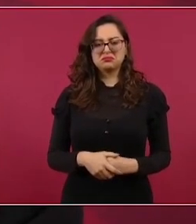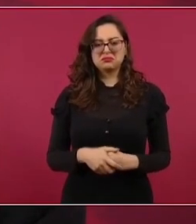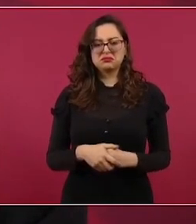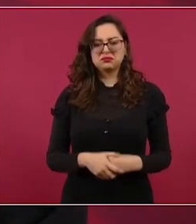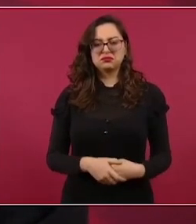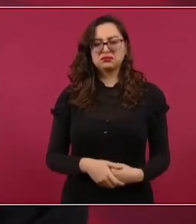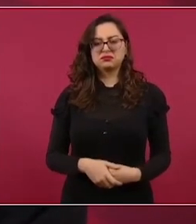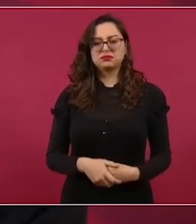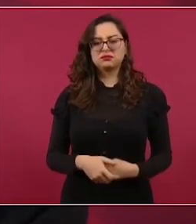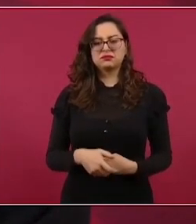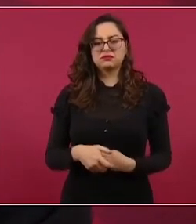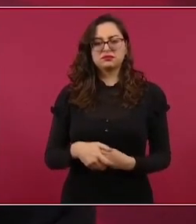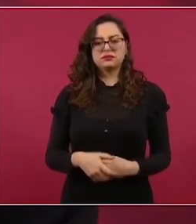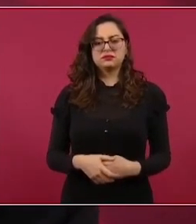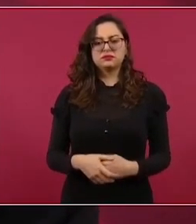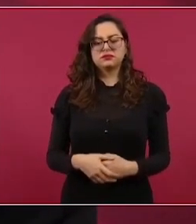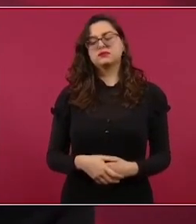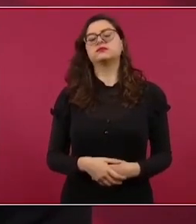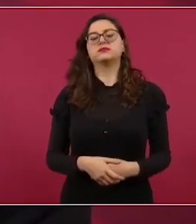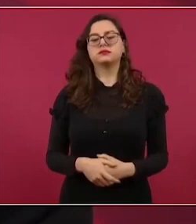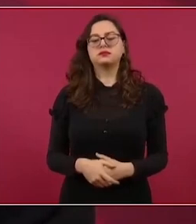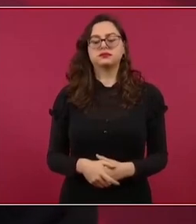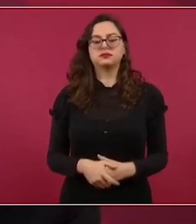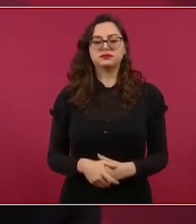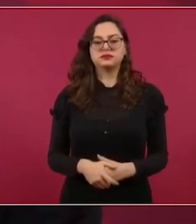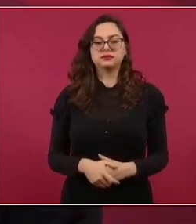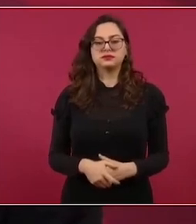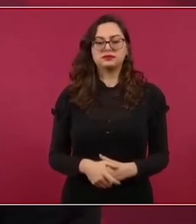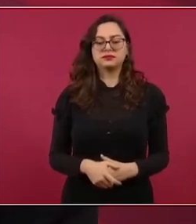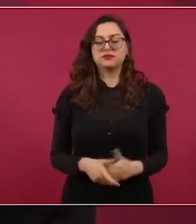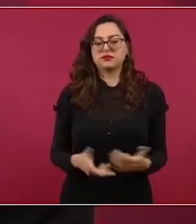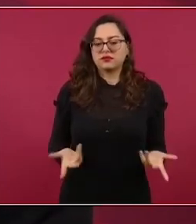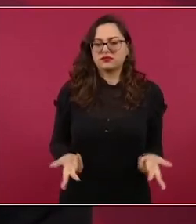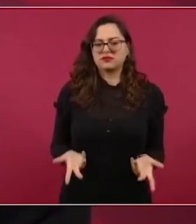que vayan a usar